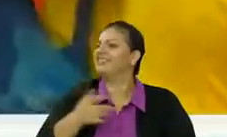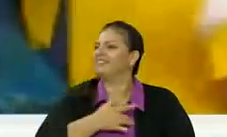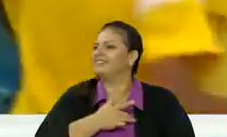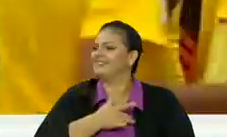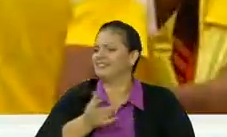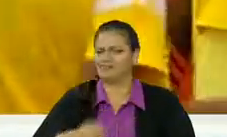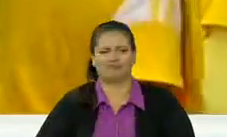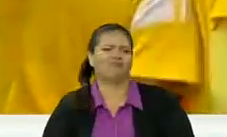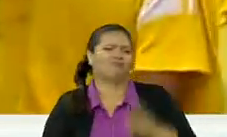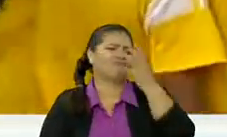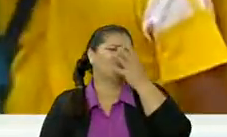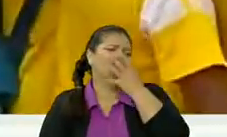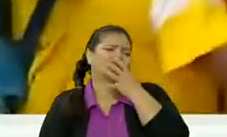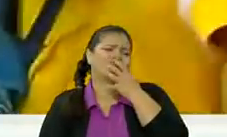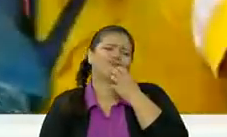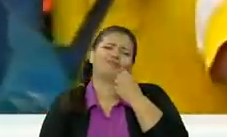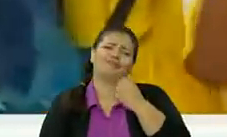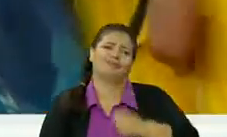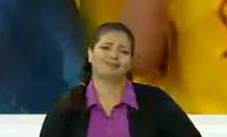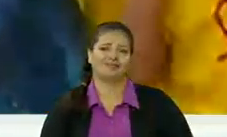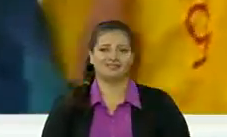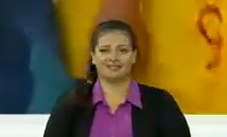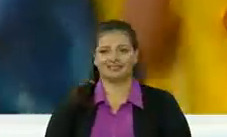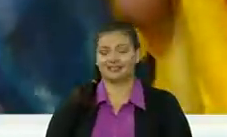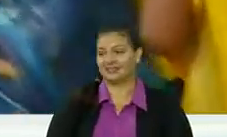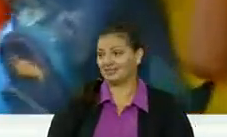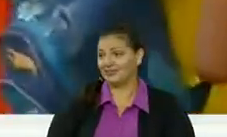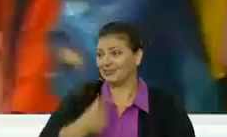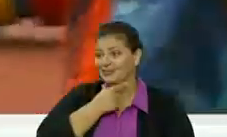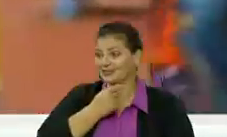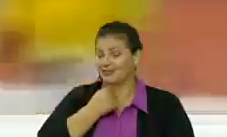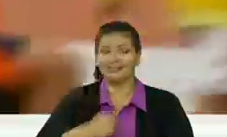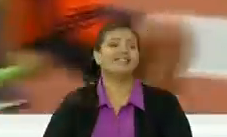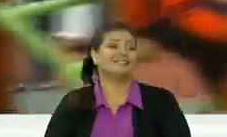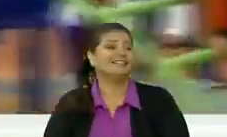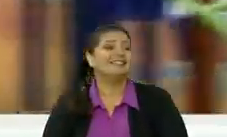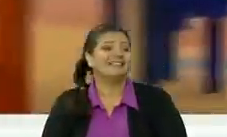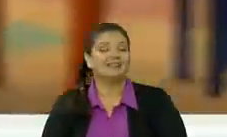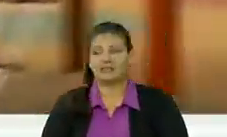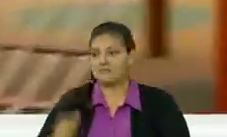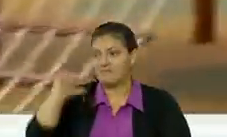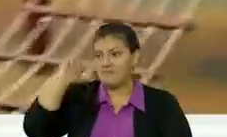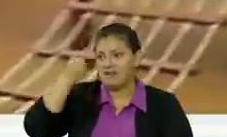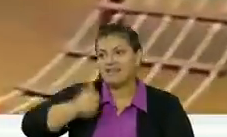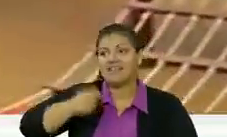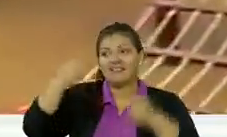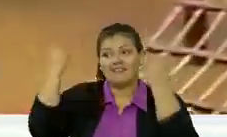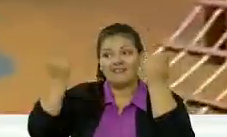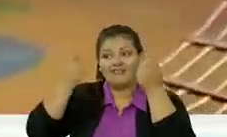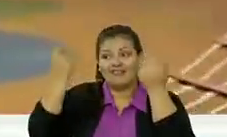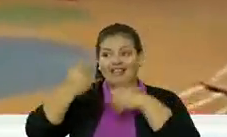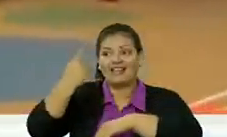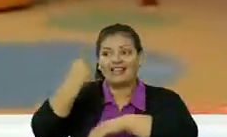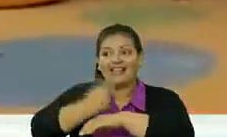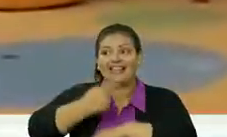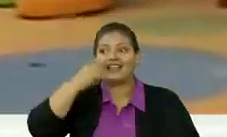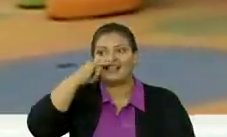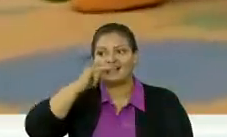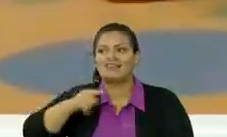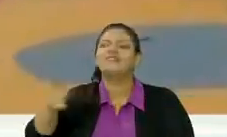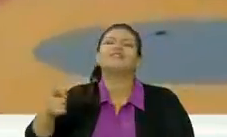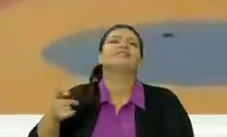muy bonita. ¿Te gusta? Sí. Oye, dime una cosa, ¿y qué quieres por el Día del Niño? No sé, un viaje. ¡Un